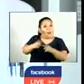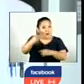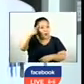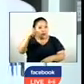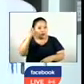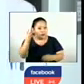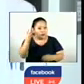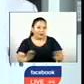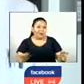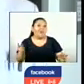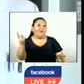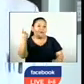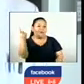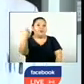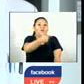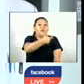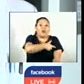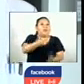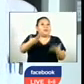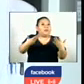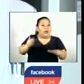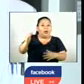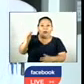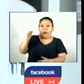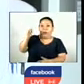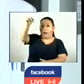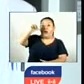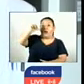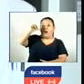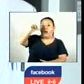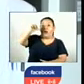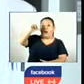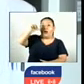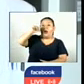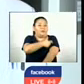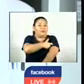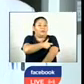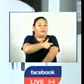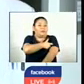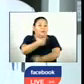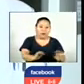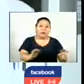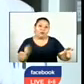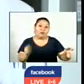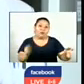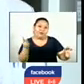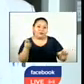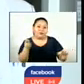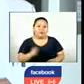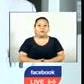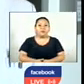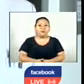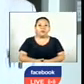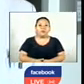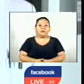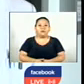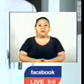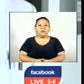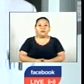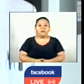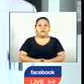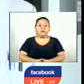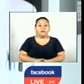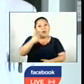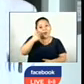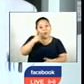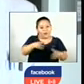vacunados, tal vez los adultos en su casa, pero no los niños. Entonces significa entonces que, si tenemos un